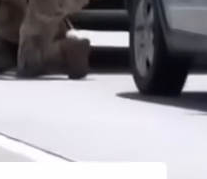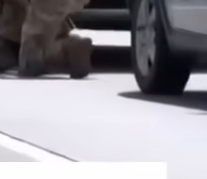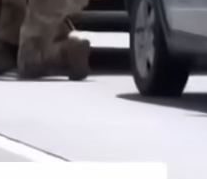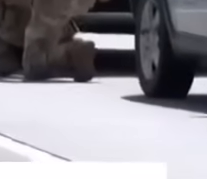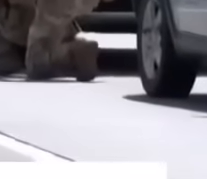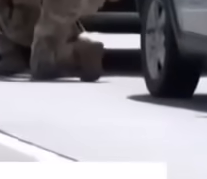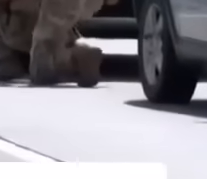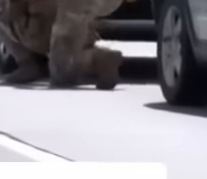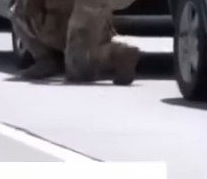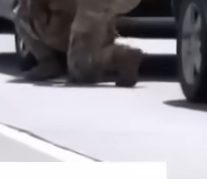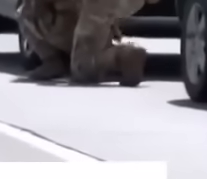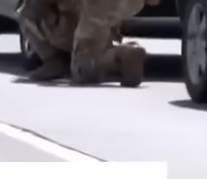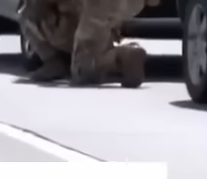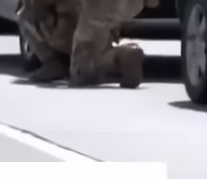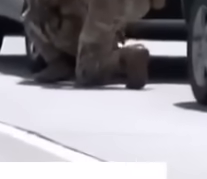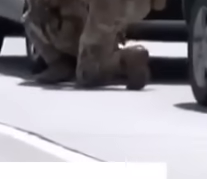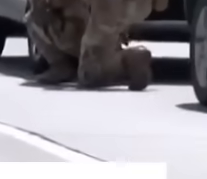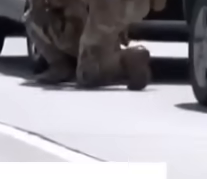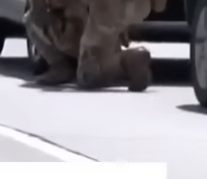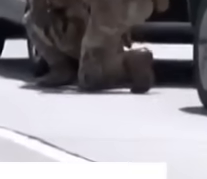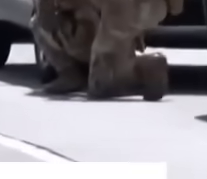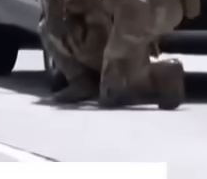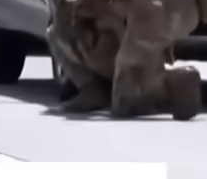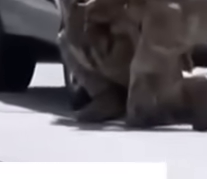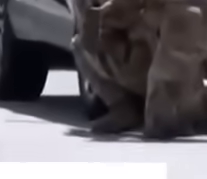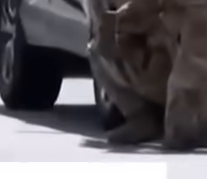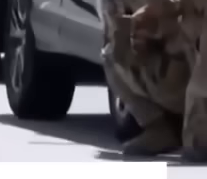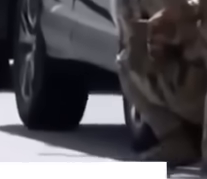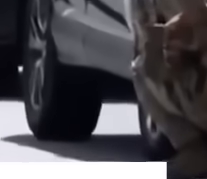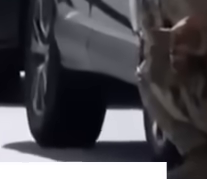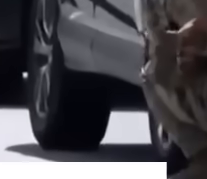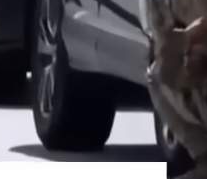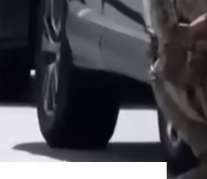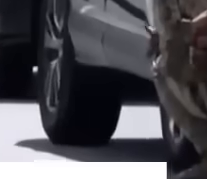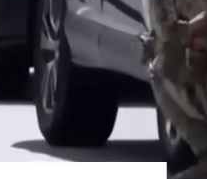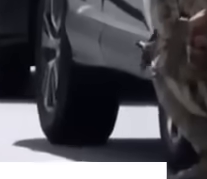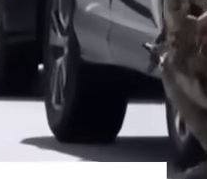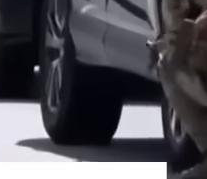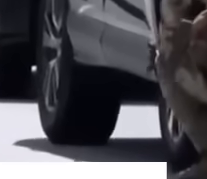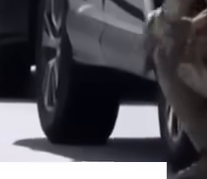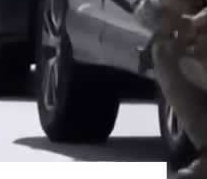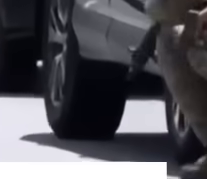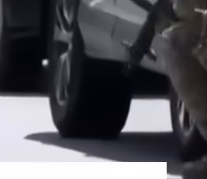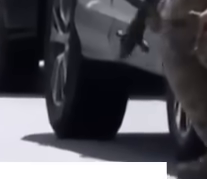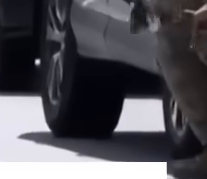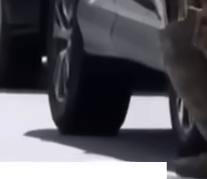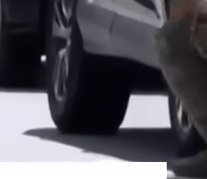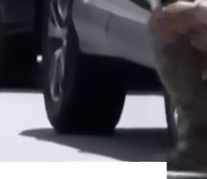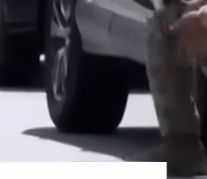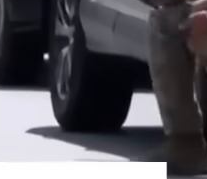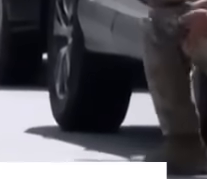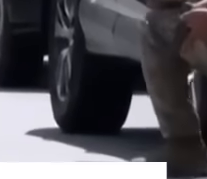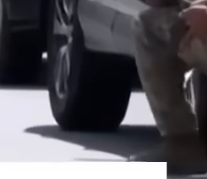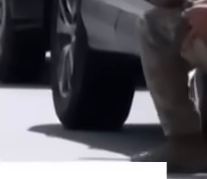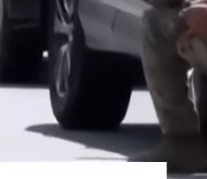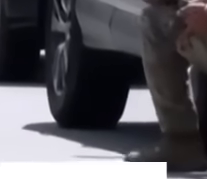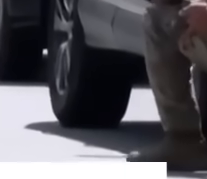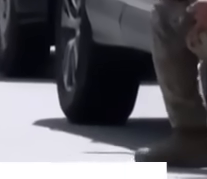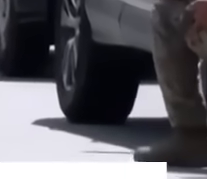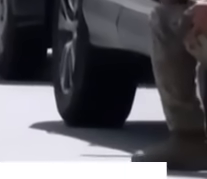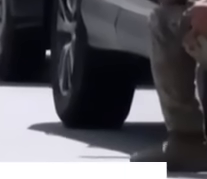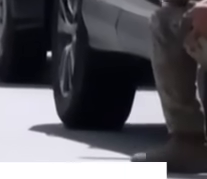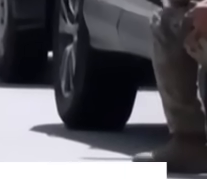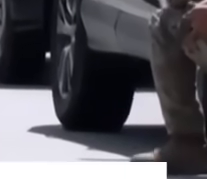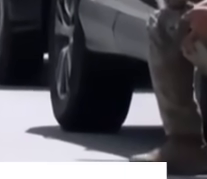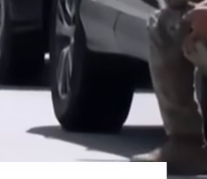permanecen él o los sospechosos que se han negado a salir del vehículo. Por eso es que la Policía Nacional ha tomado la decisión,